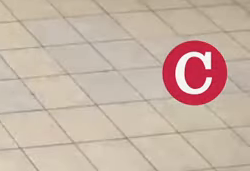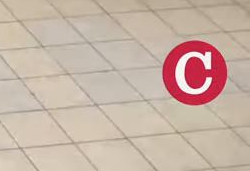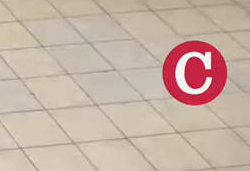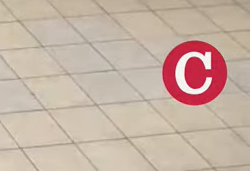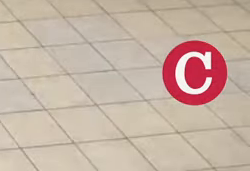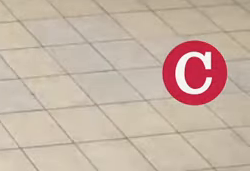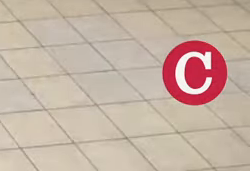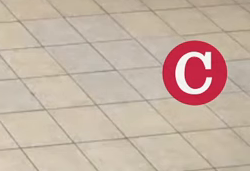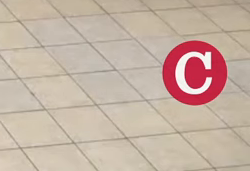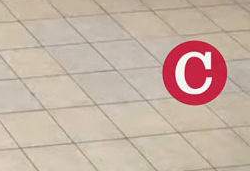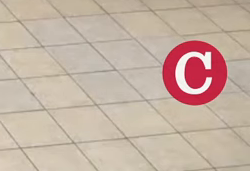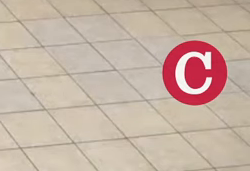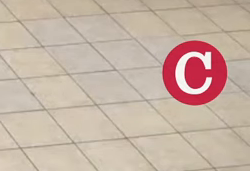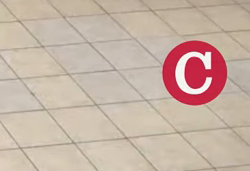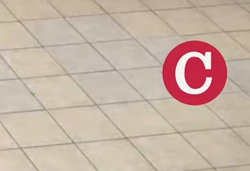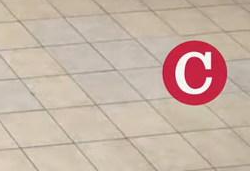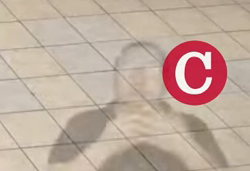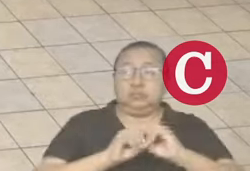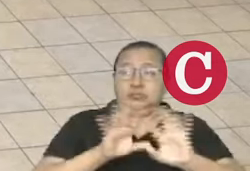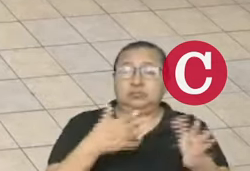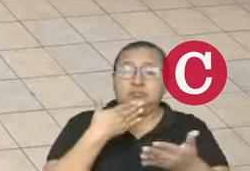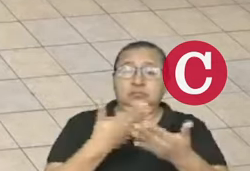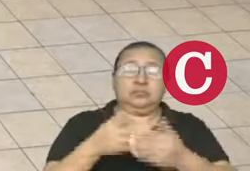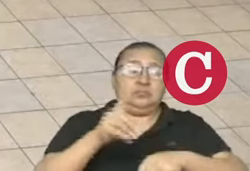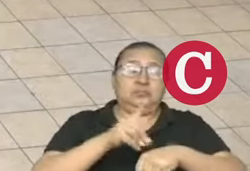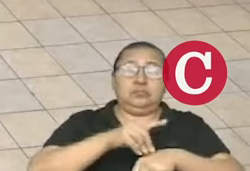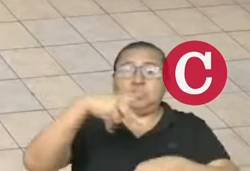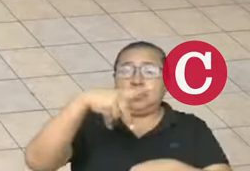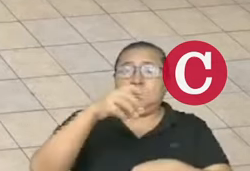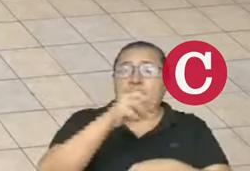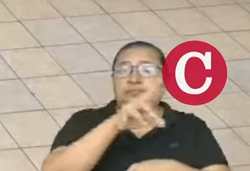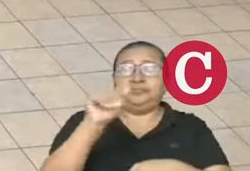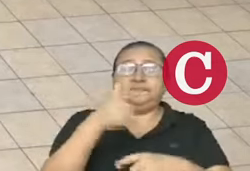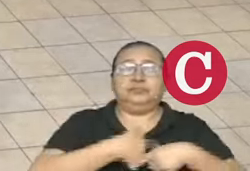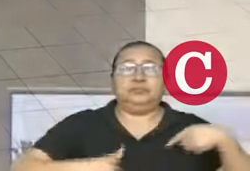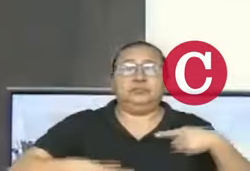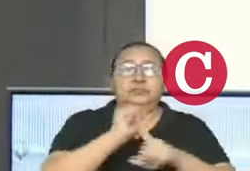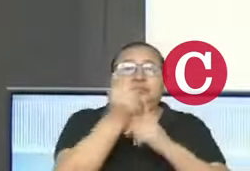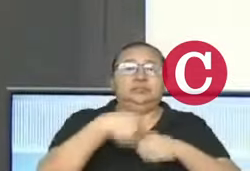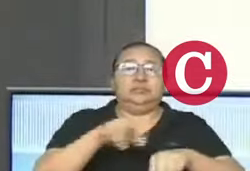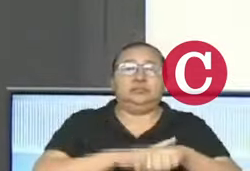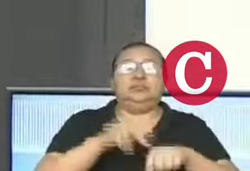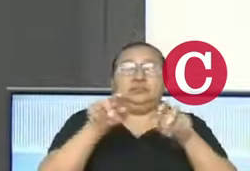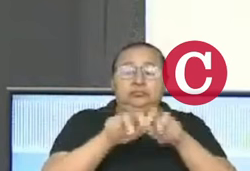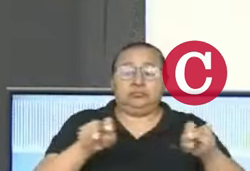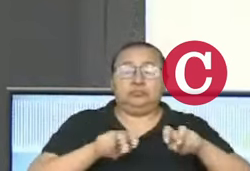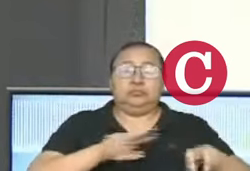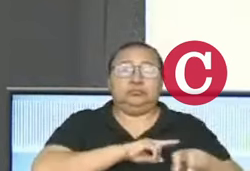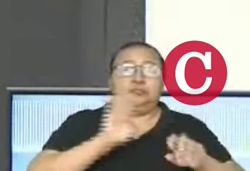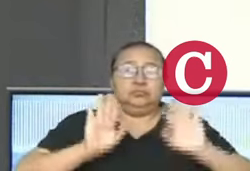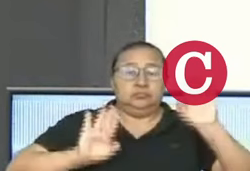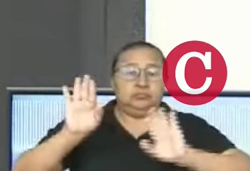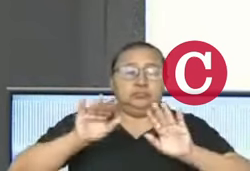de 2024 por los diputados leales al régimen en la Asamblea Nacional. La iniciativa de ley que traslada las funciones del INAFOR al Marena